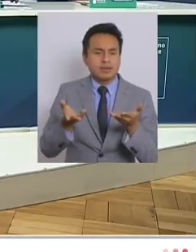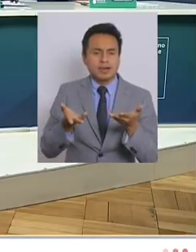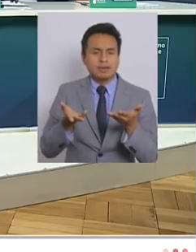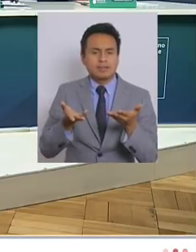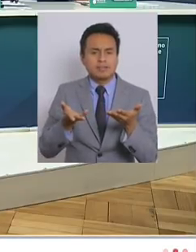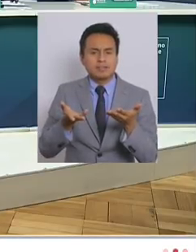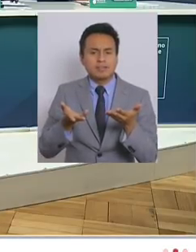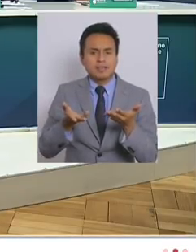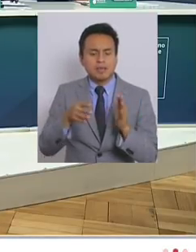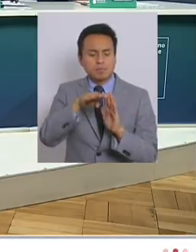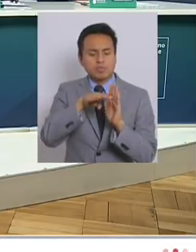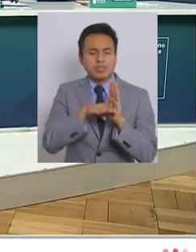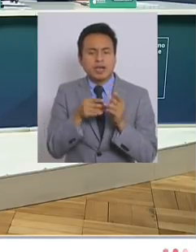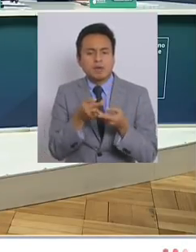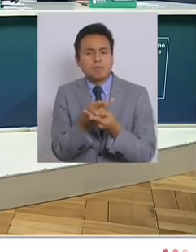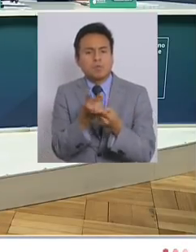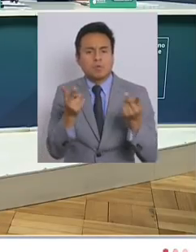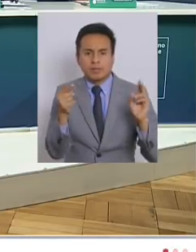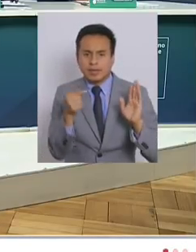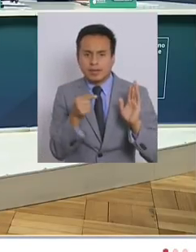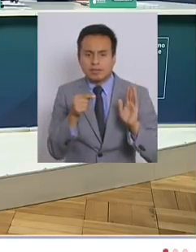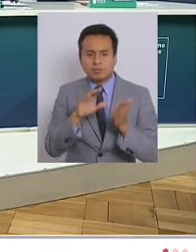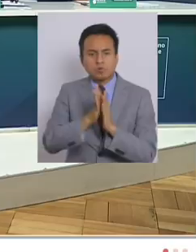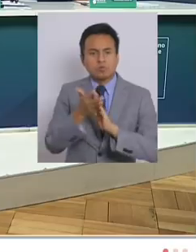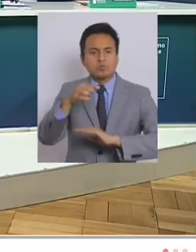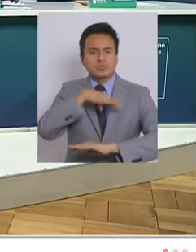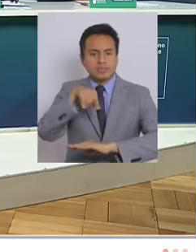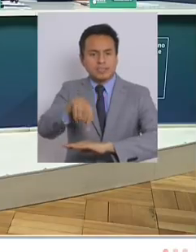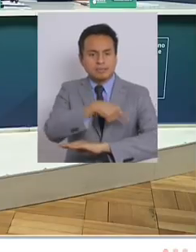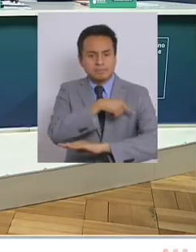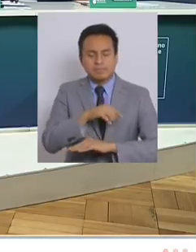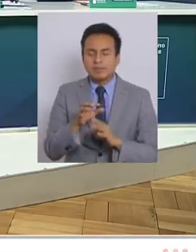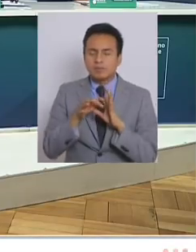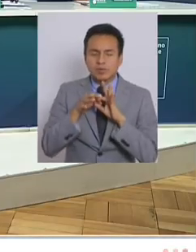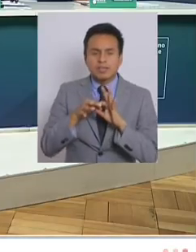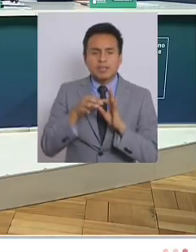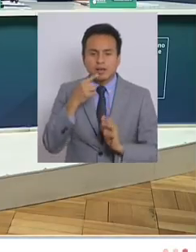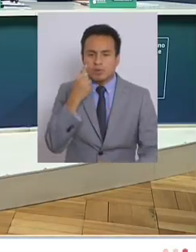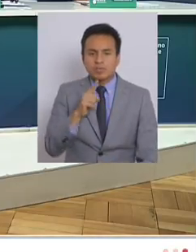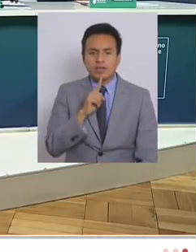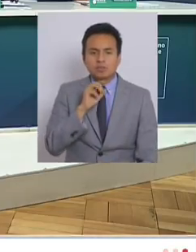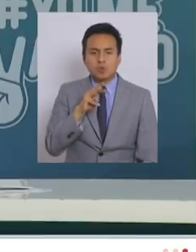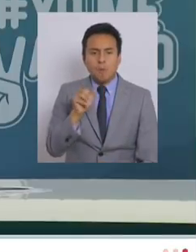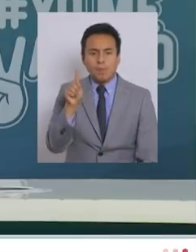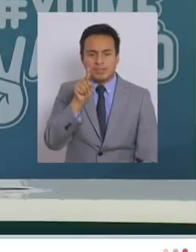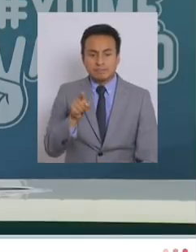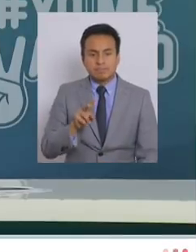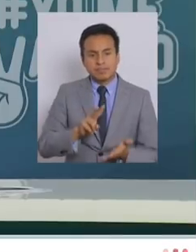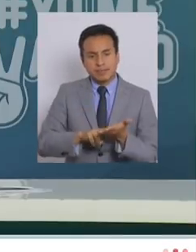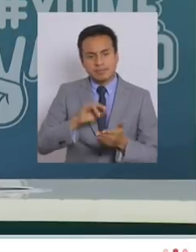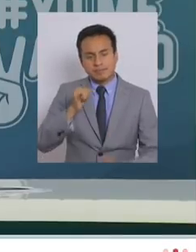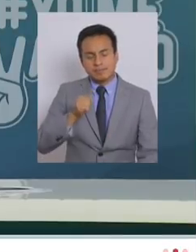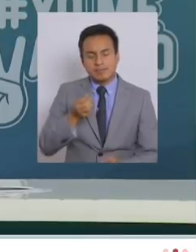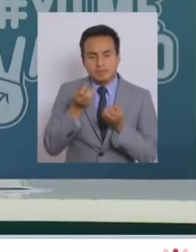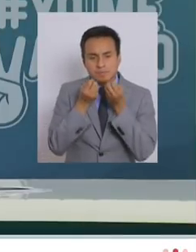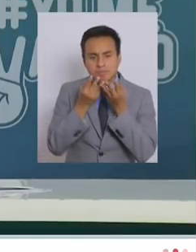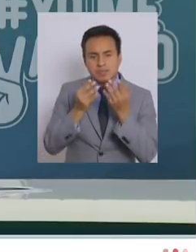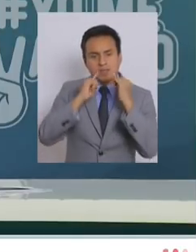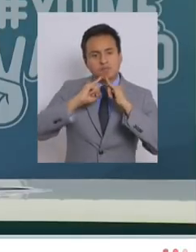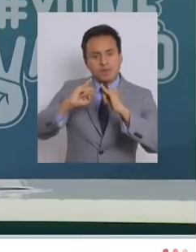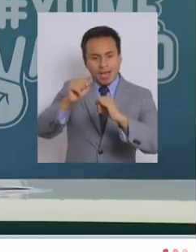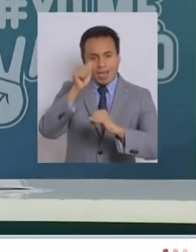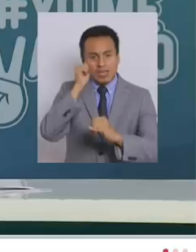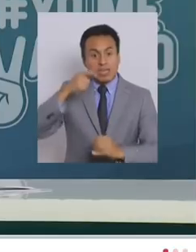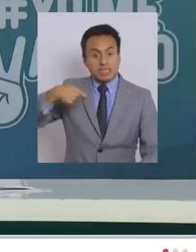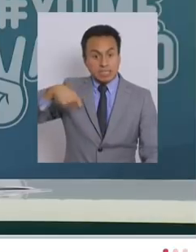esta política pública en todo el país muchas gracias por la pregunta tomada en realidad si manifesté o informe